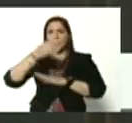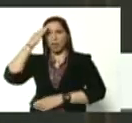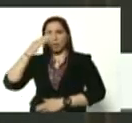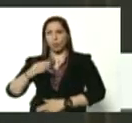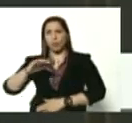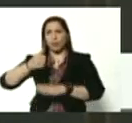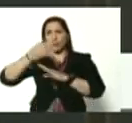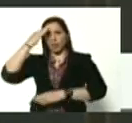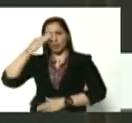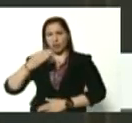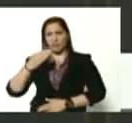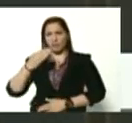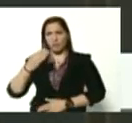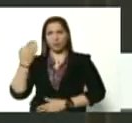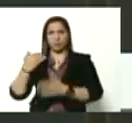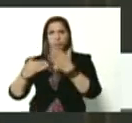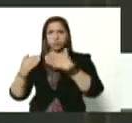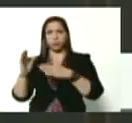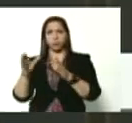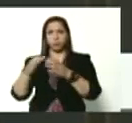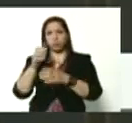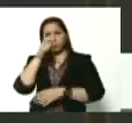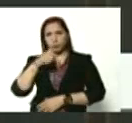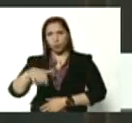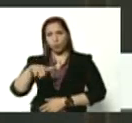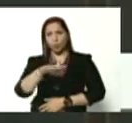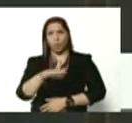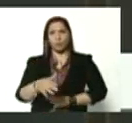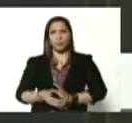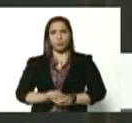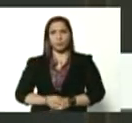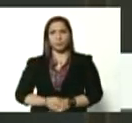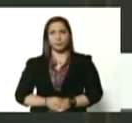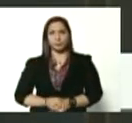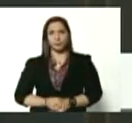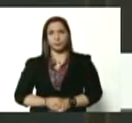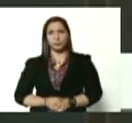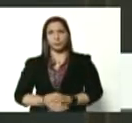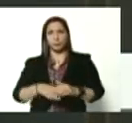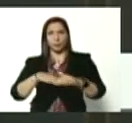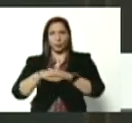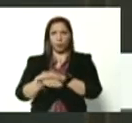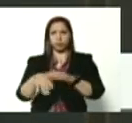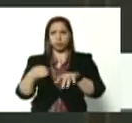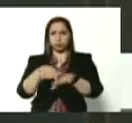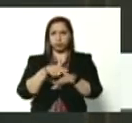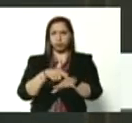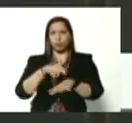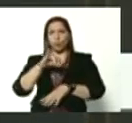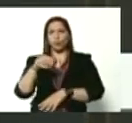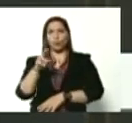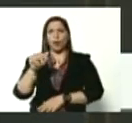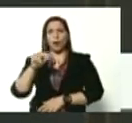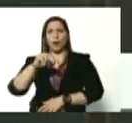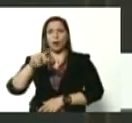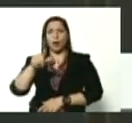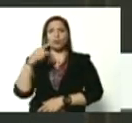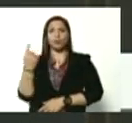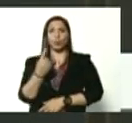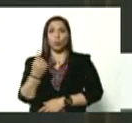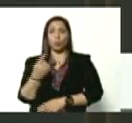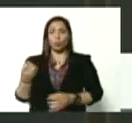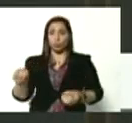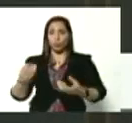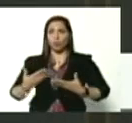de lo que un tiempo fue el partido del pueblo partido de los alpargateros de los cholulos de juan bimba eso sólo nos daba la